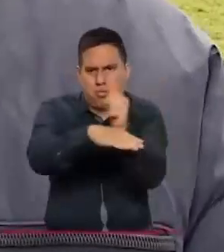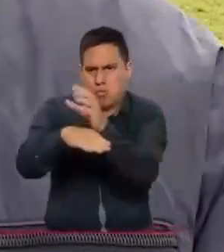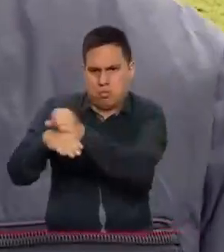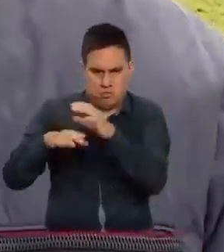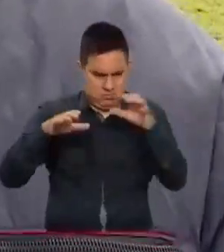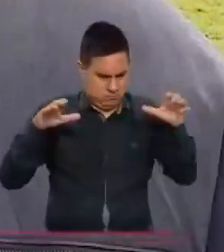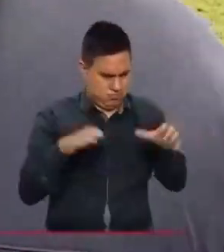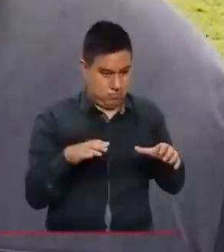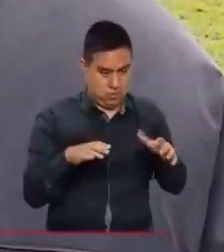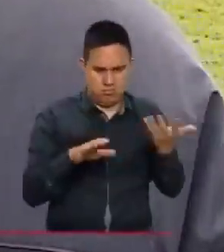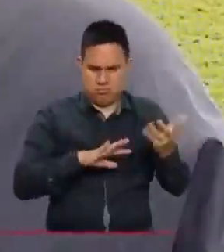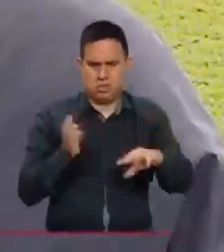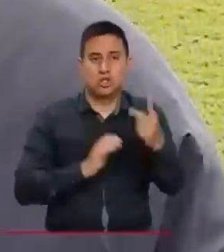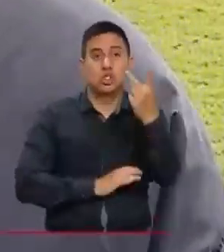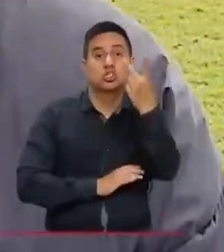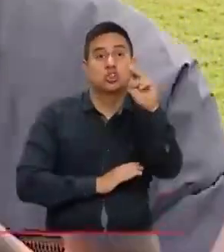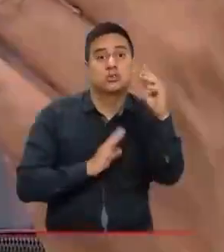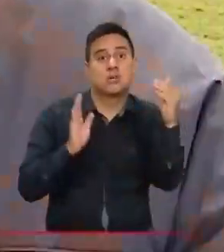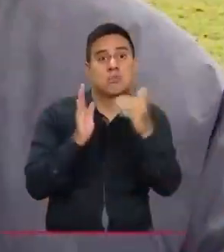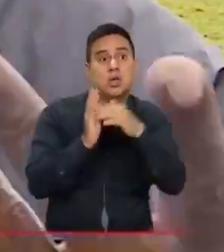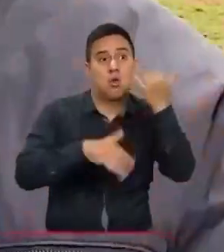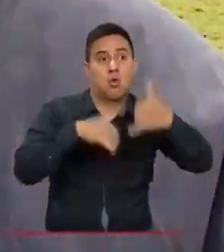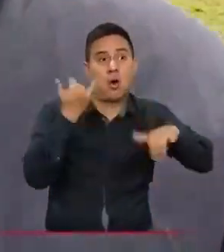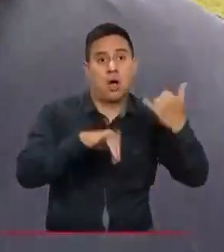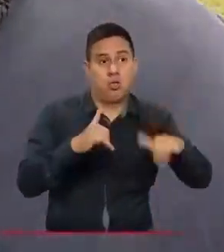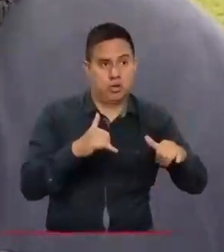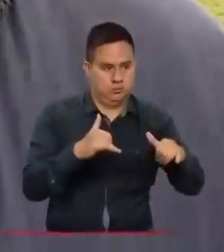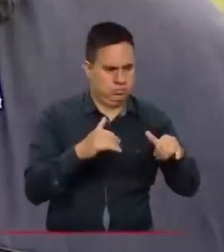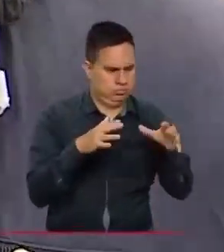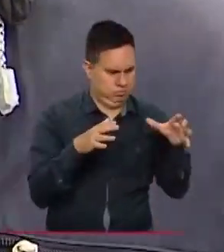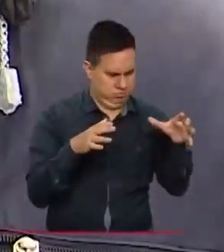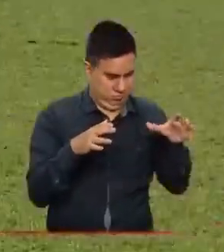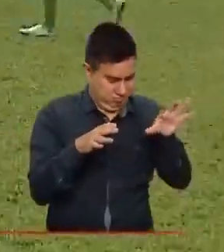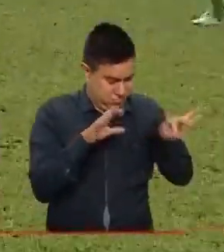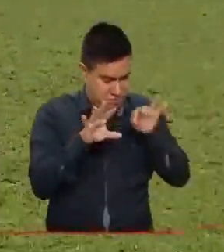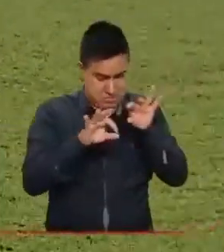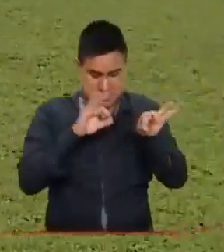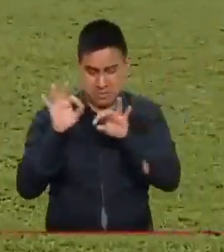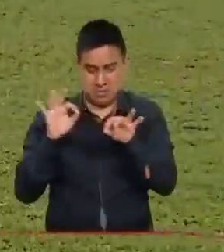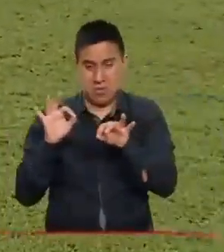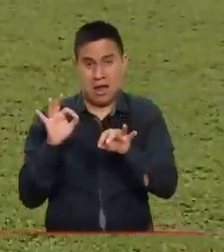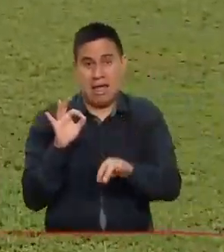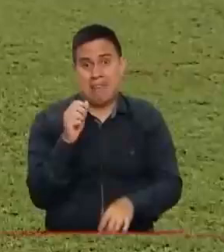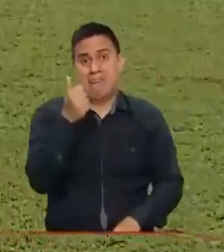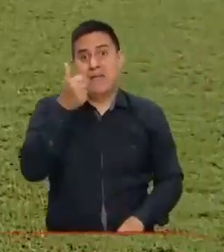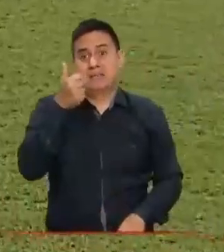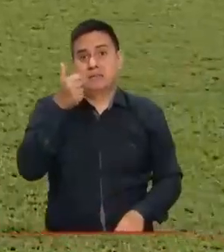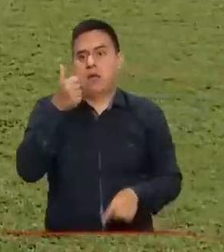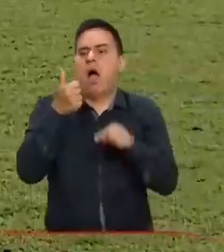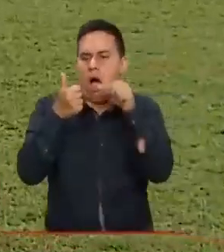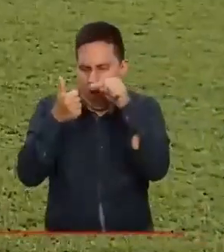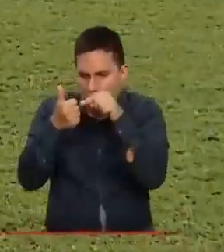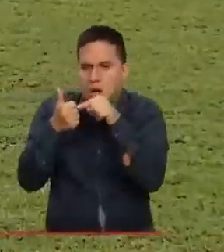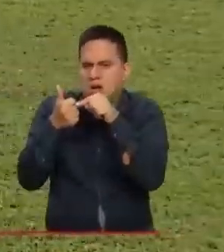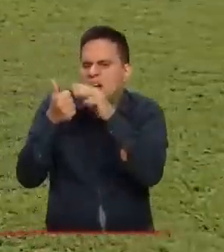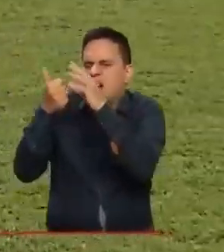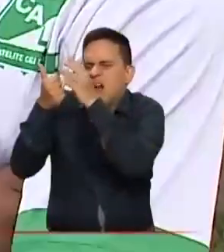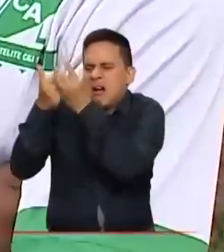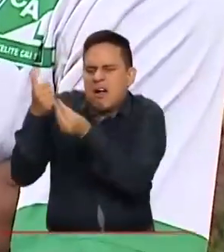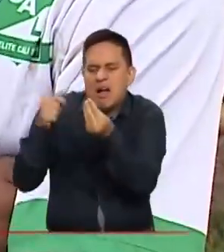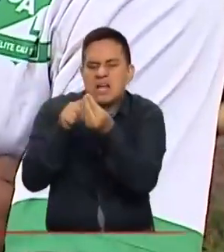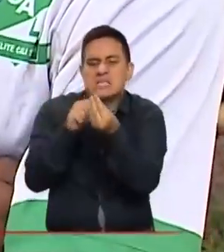que nos da 12.000 jugadores, y cada año debutan 10 y se sostienen 5. Entonces, haz las cuentas. Obviamente a todos chicos les gusta, ¿me